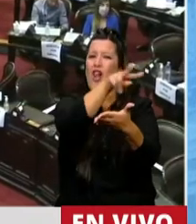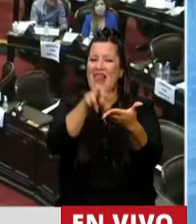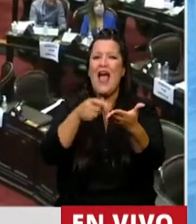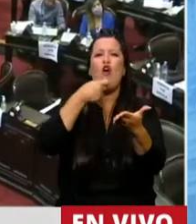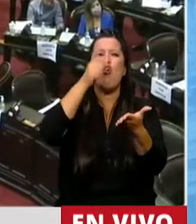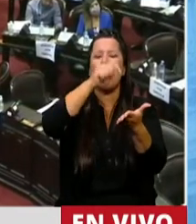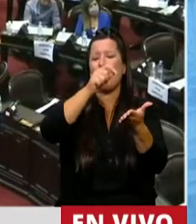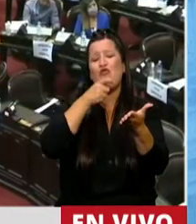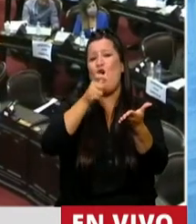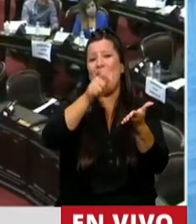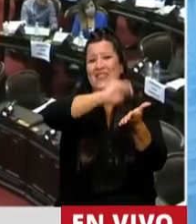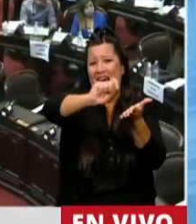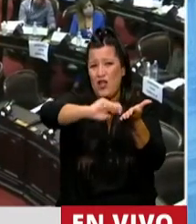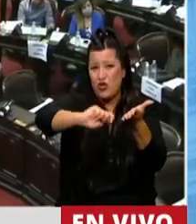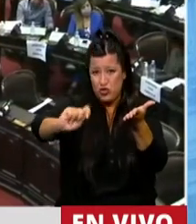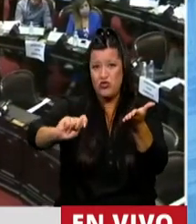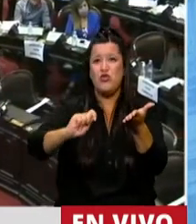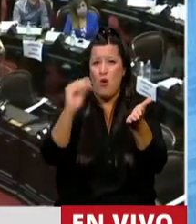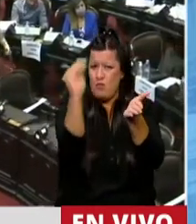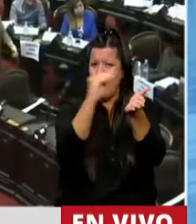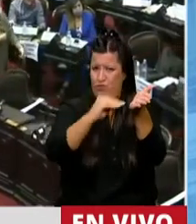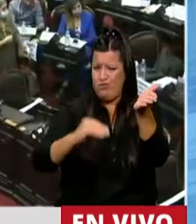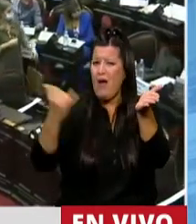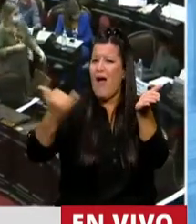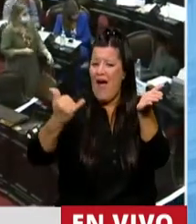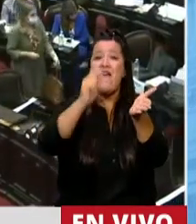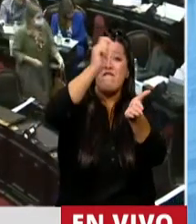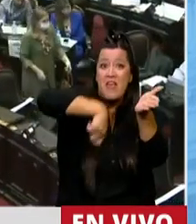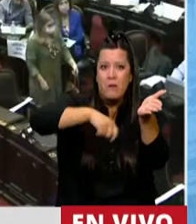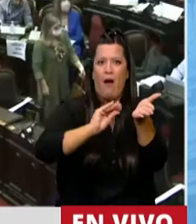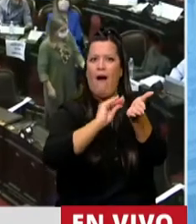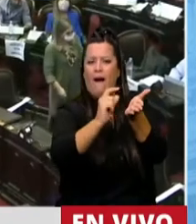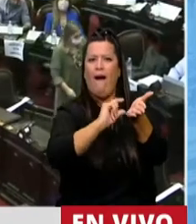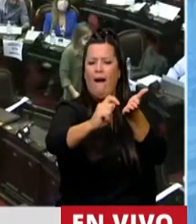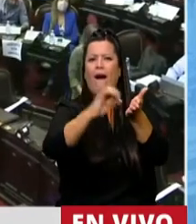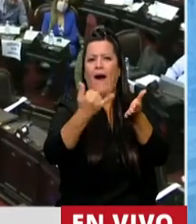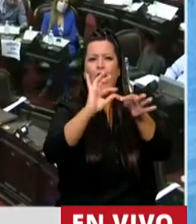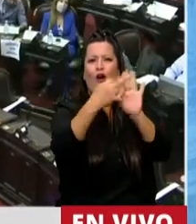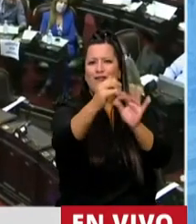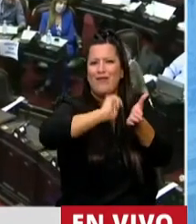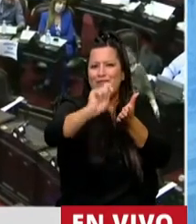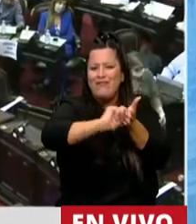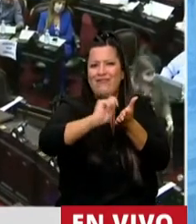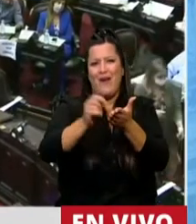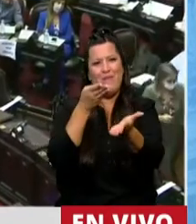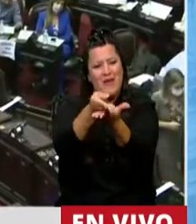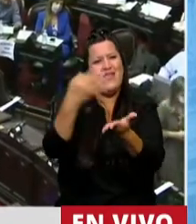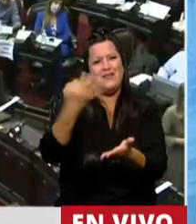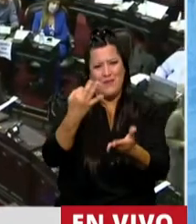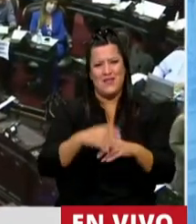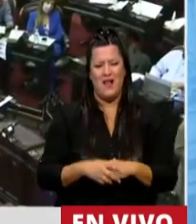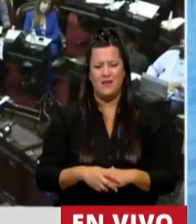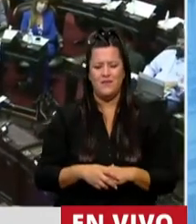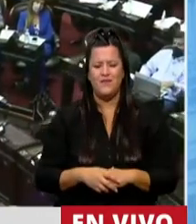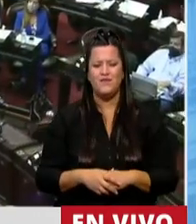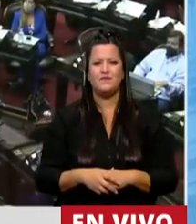comentarios que se han puesto en cada una de estas firmas que se han recolectado. Yo le digo,